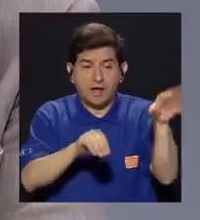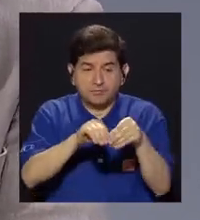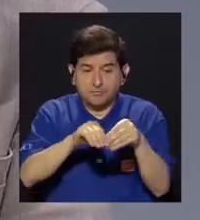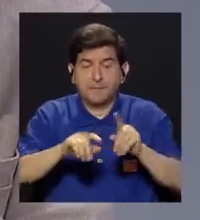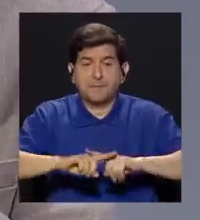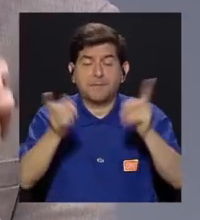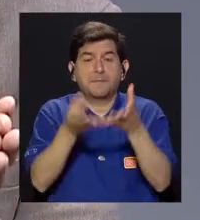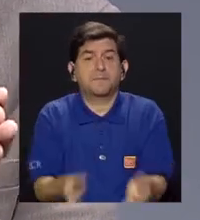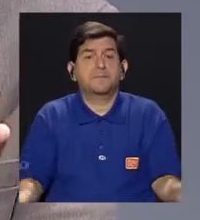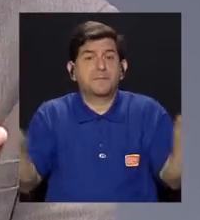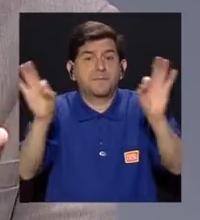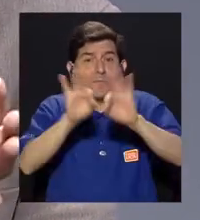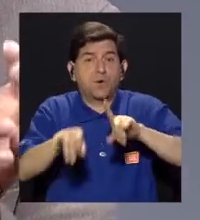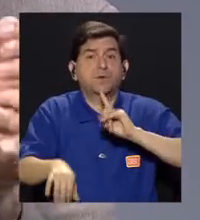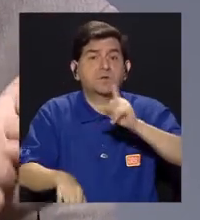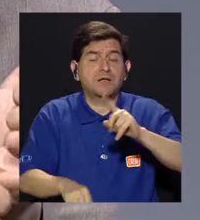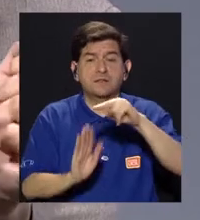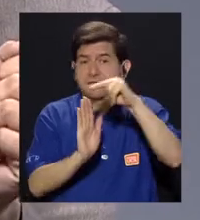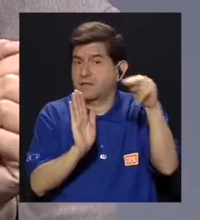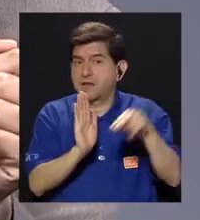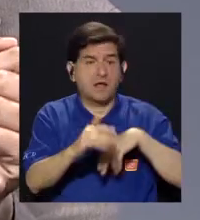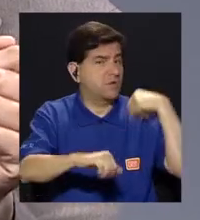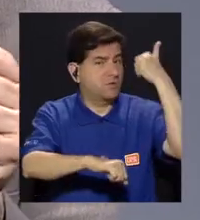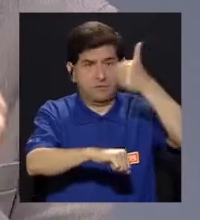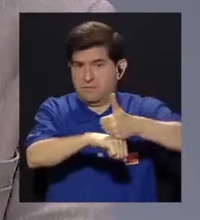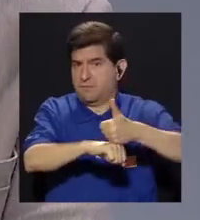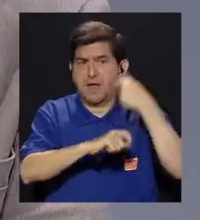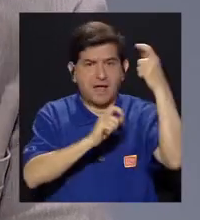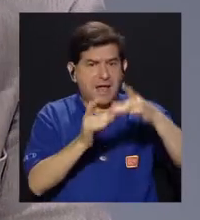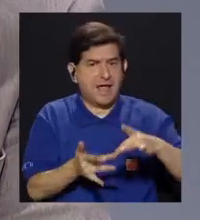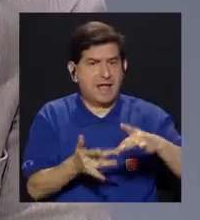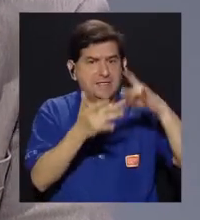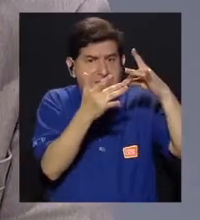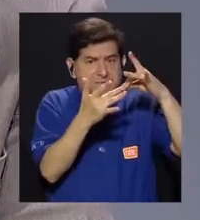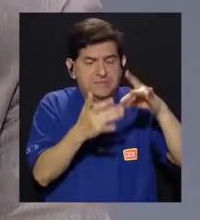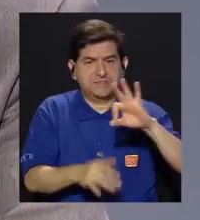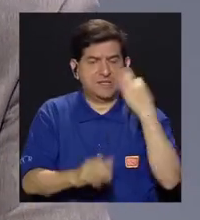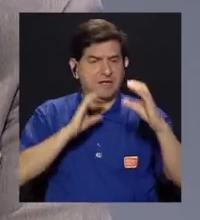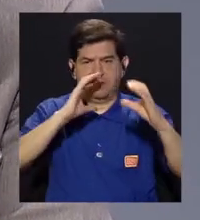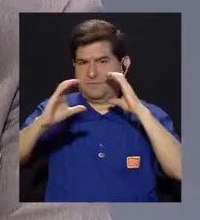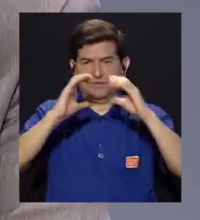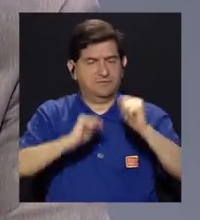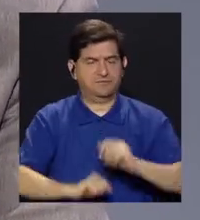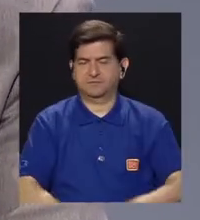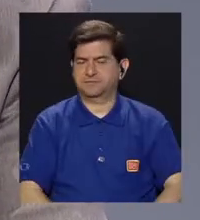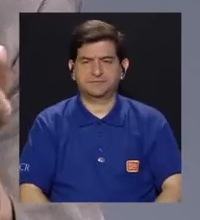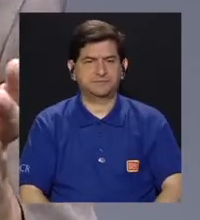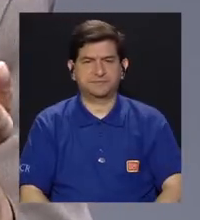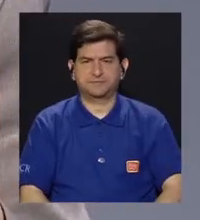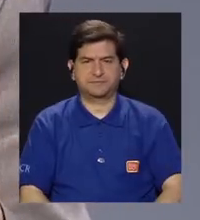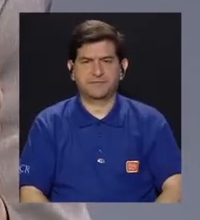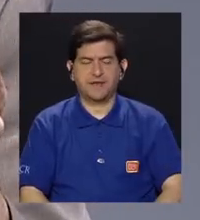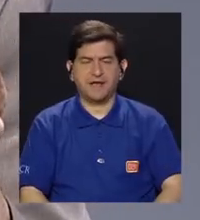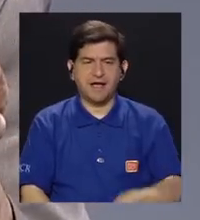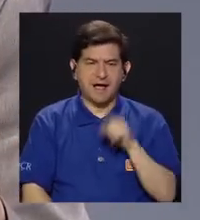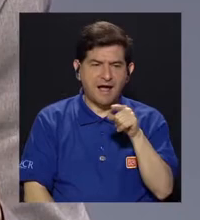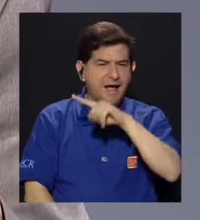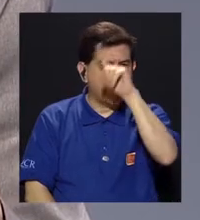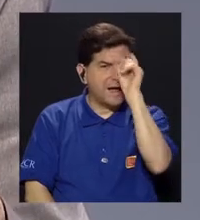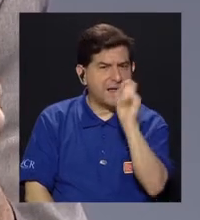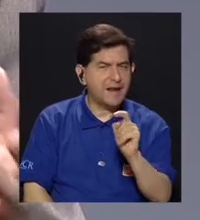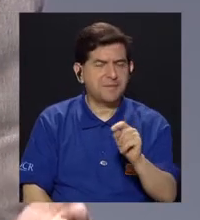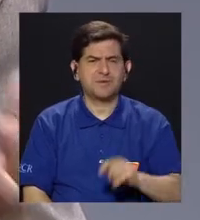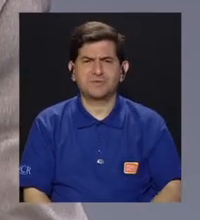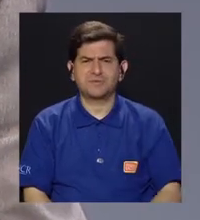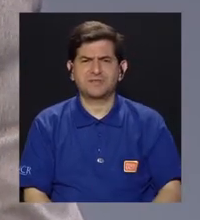pero importante destacar que la norma no fue creada especialmente para los medios entonces nos deja esta